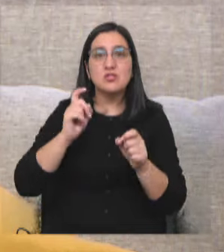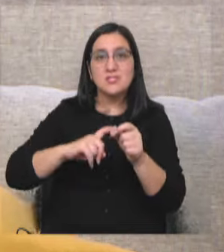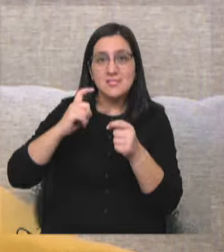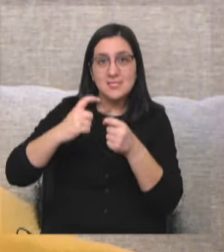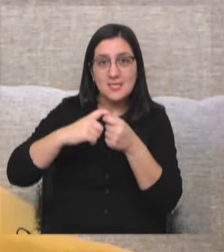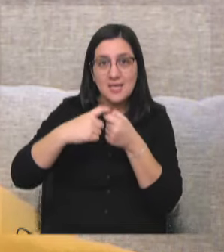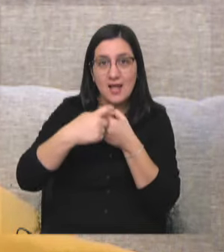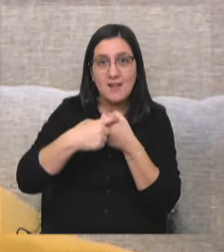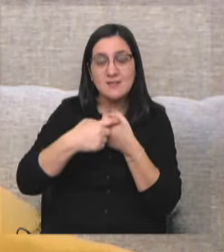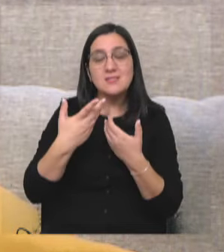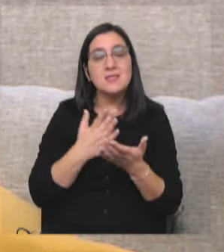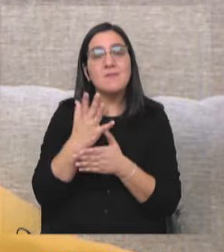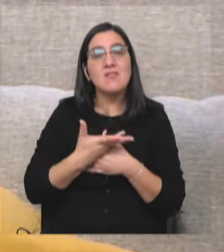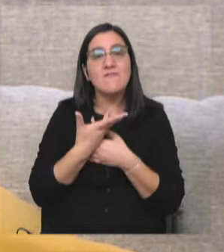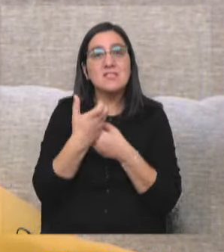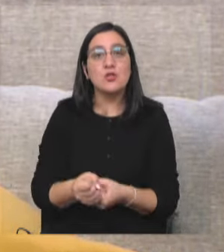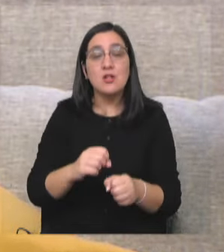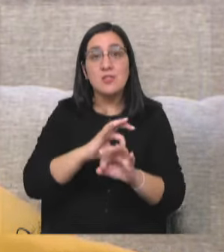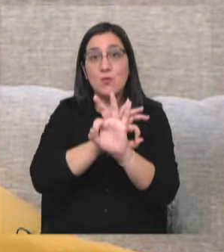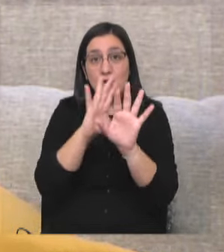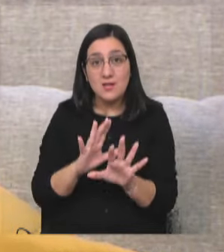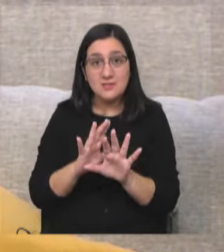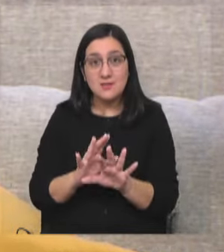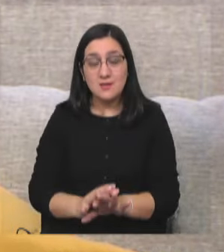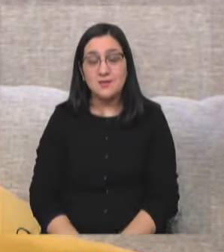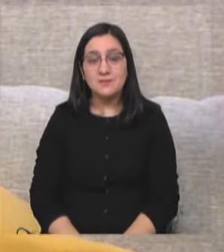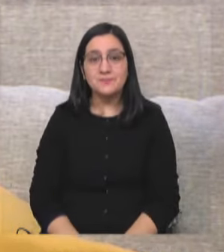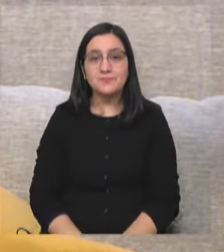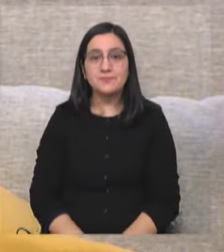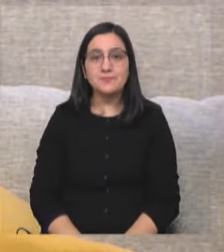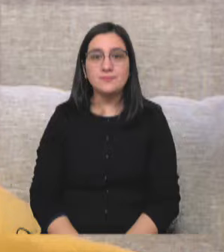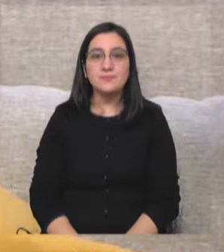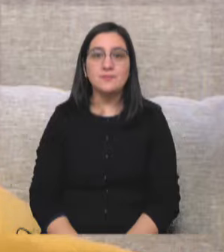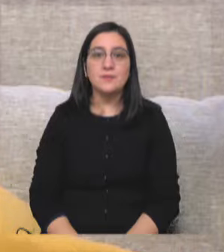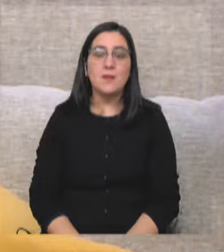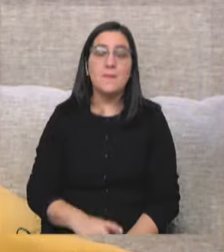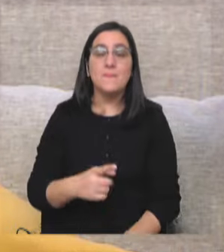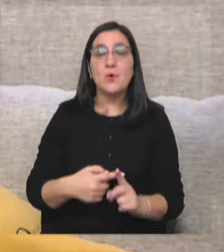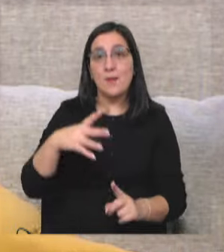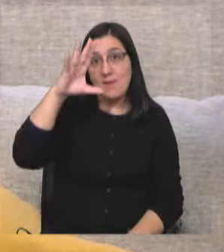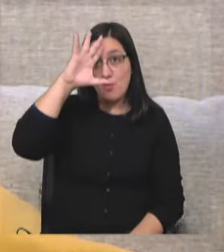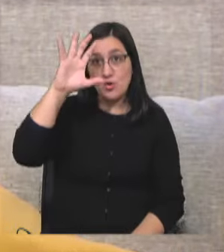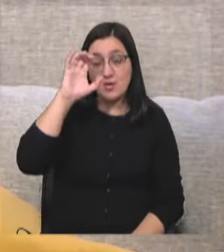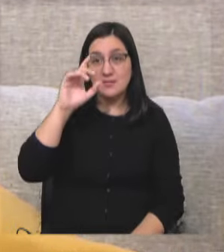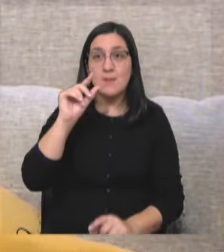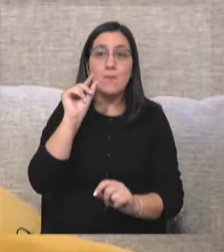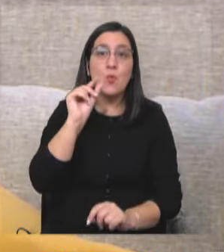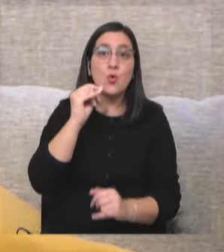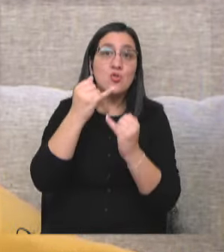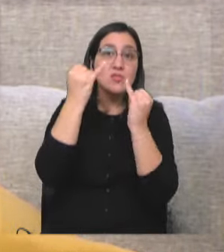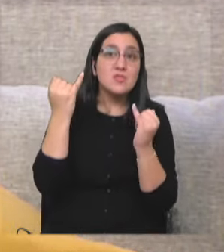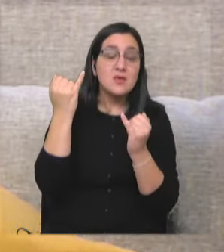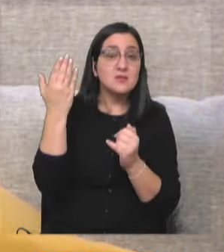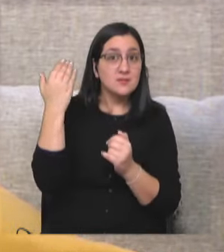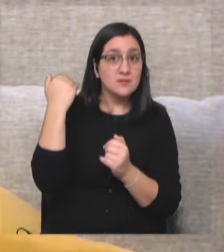de Defensor de la Democracia y sigue siendo en el día a día. Por la memoria, hace unos días estuvimos